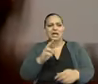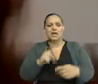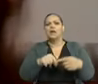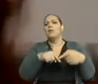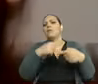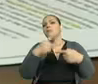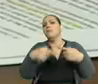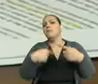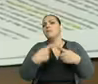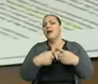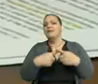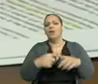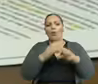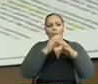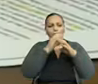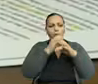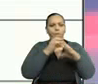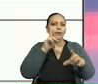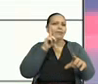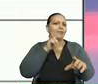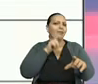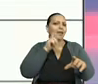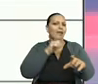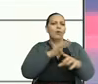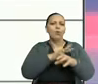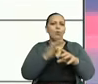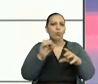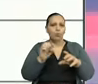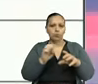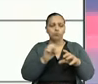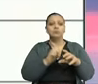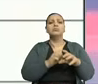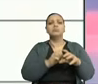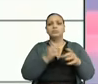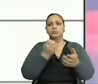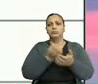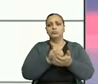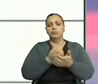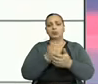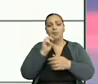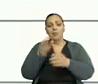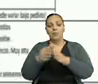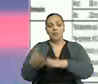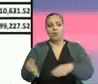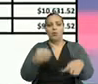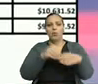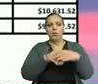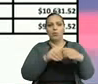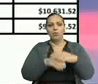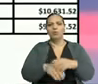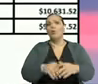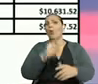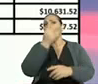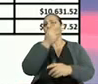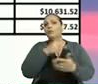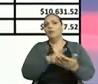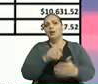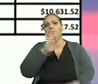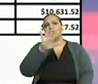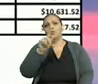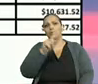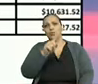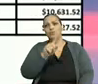los cuestionamientos por la compra de 400 bolsas para cadáveres, a $51 cada una, cuando en el mercado estarían